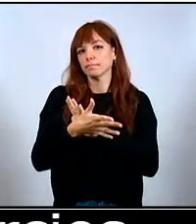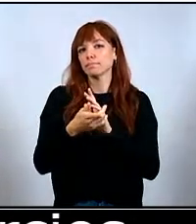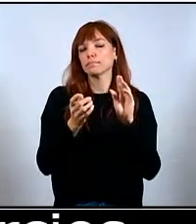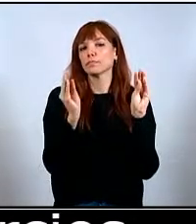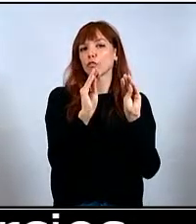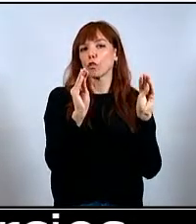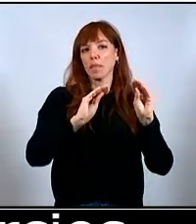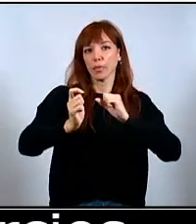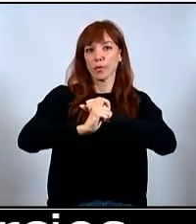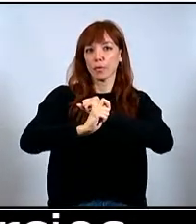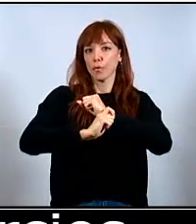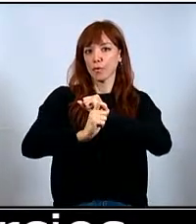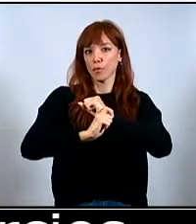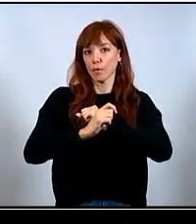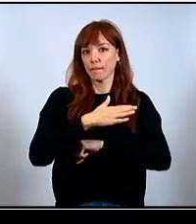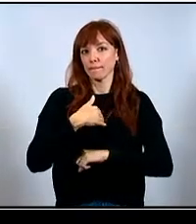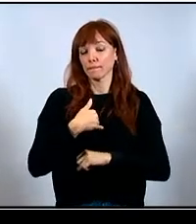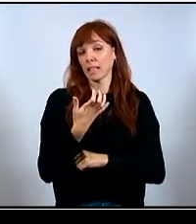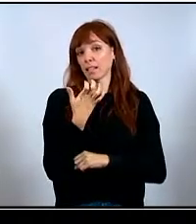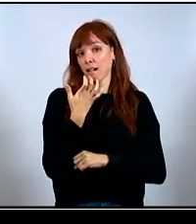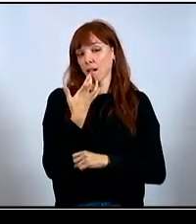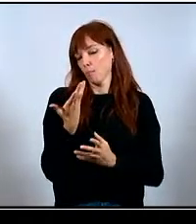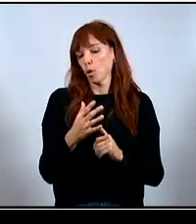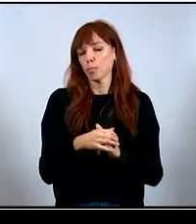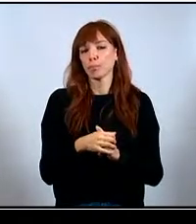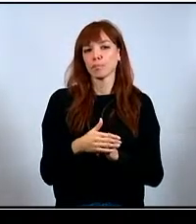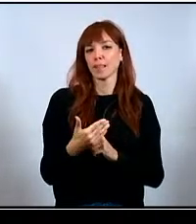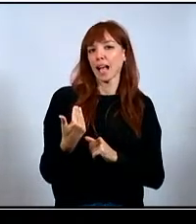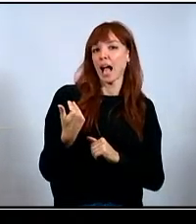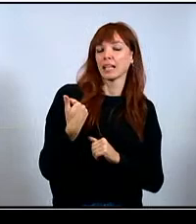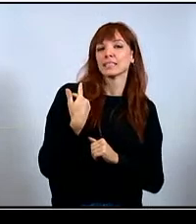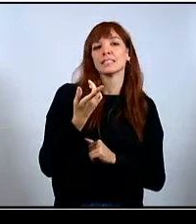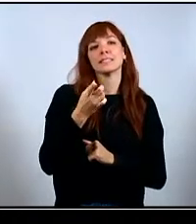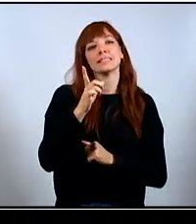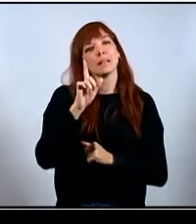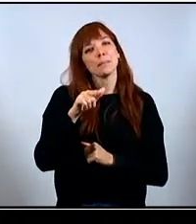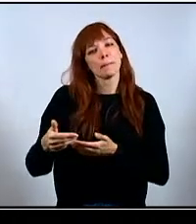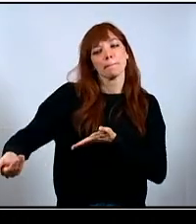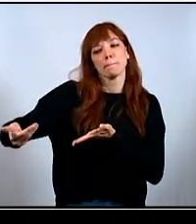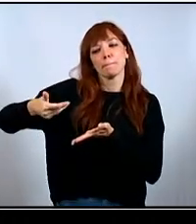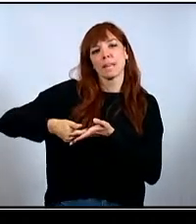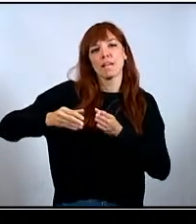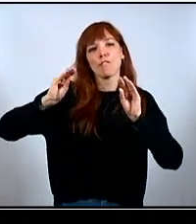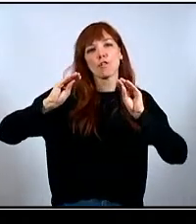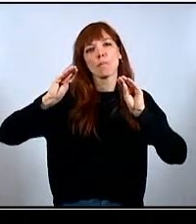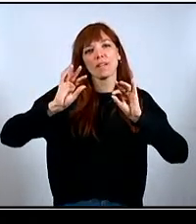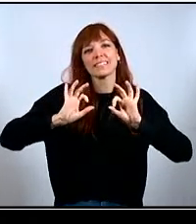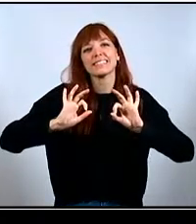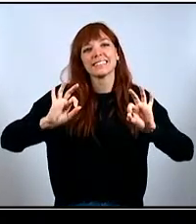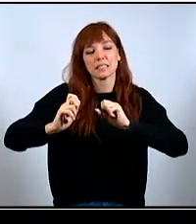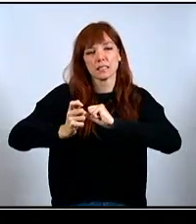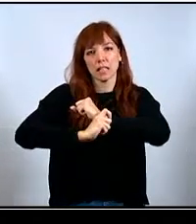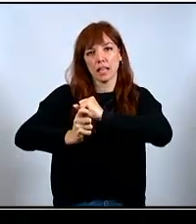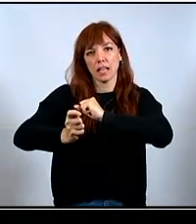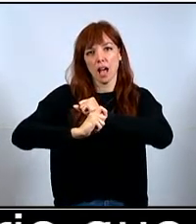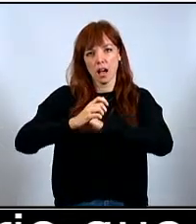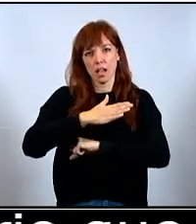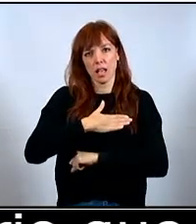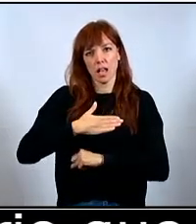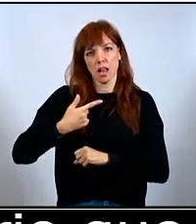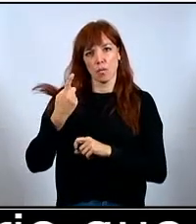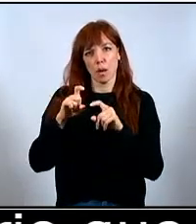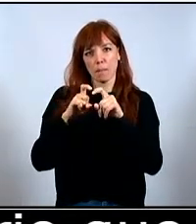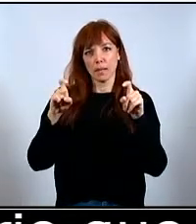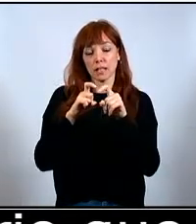estratégica. Les comento como ejemplo que ayer se hizo lo mismo con Atrio, que también pidió una formación específica estratégica que luego consigue